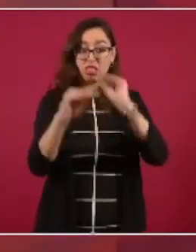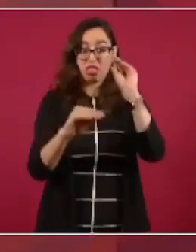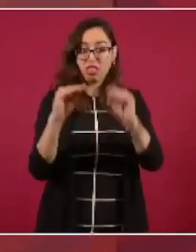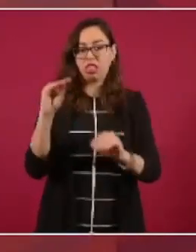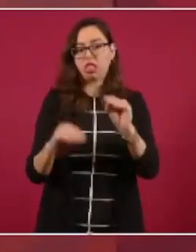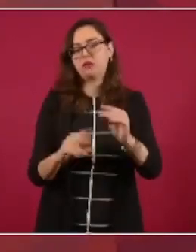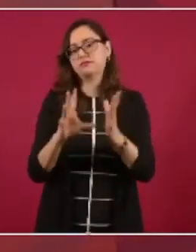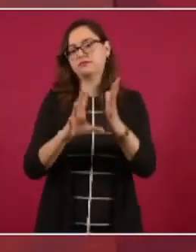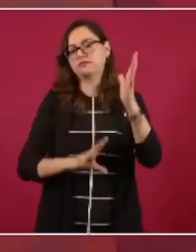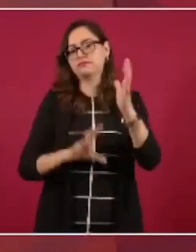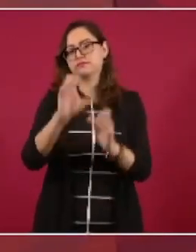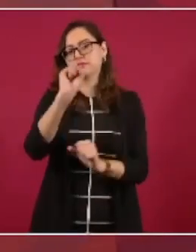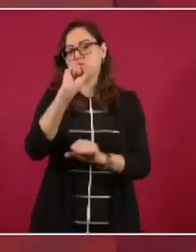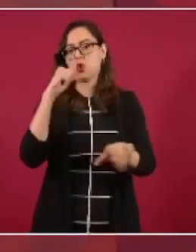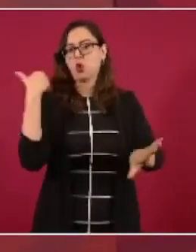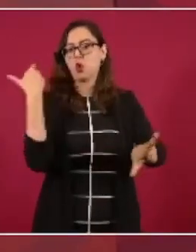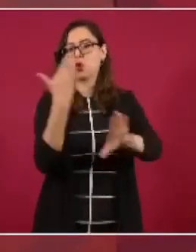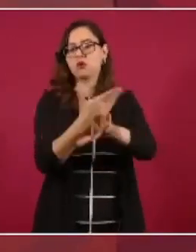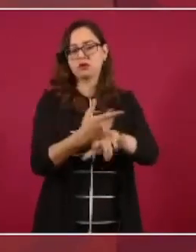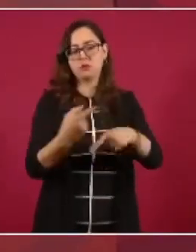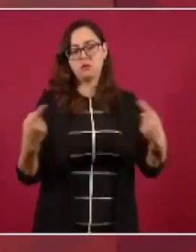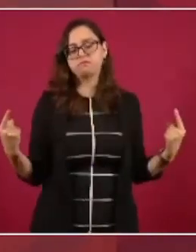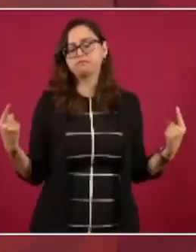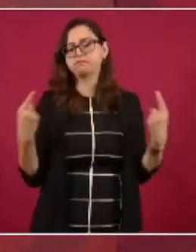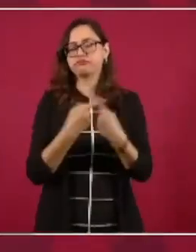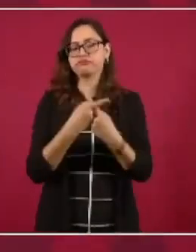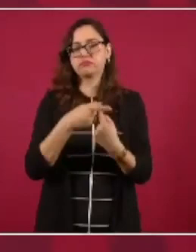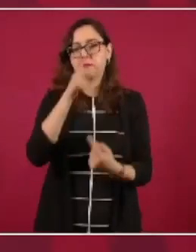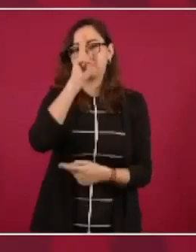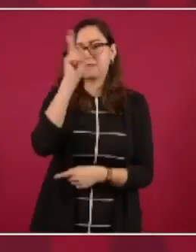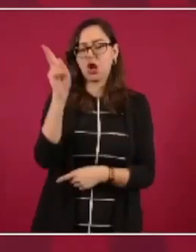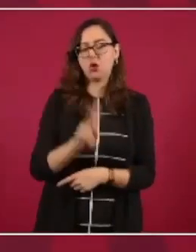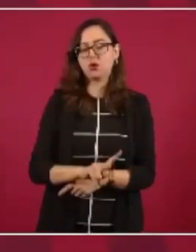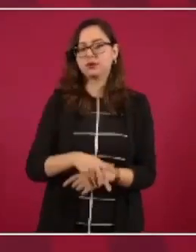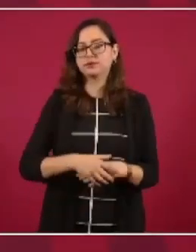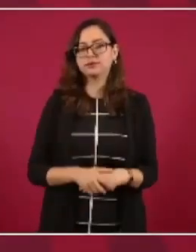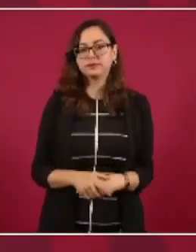a la Constitución del Poder Judicial,